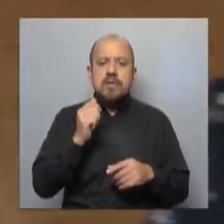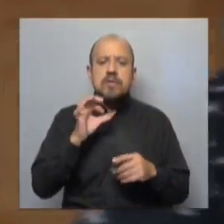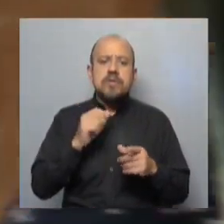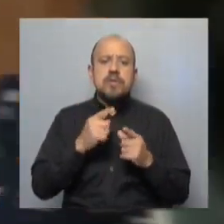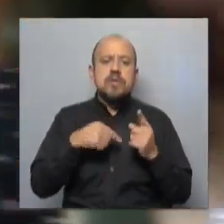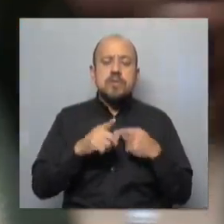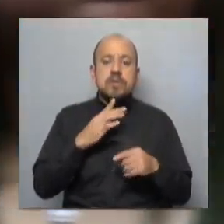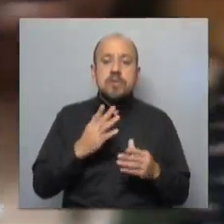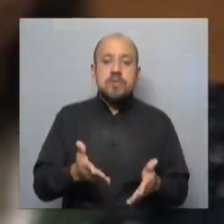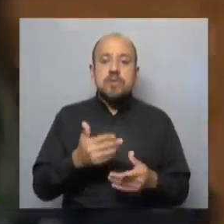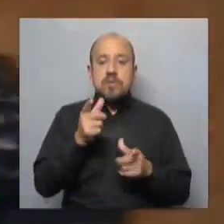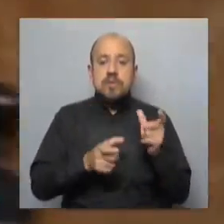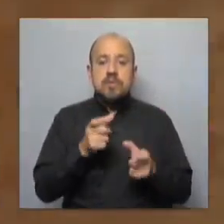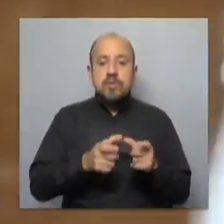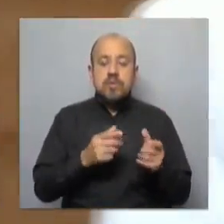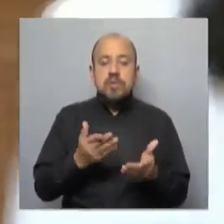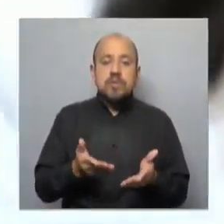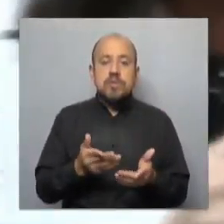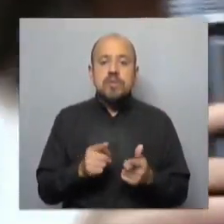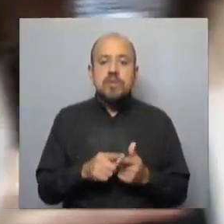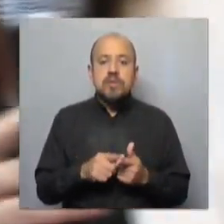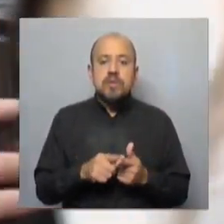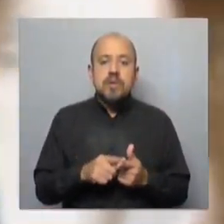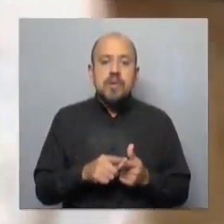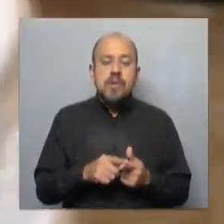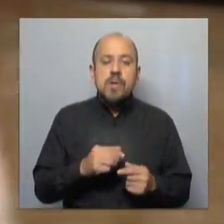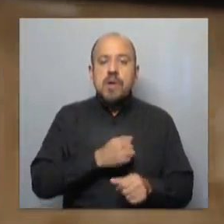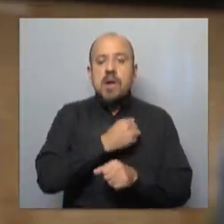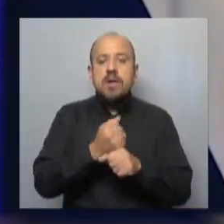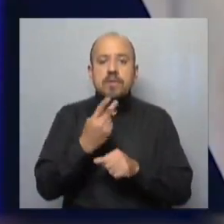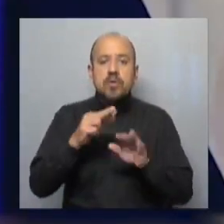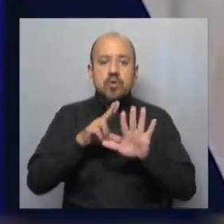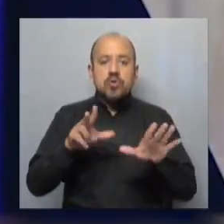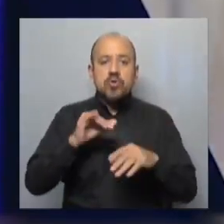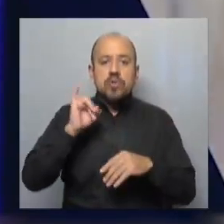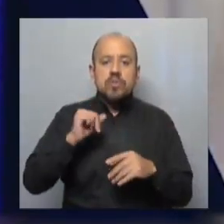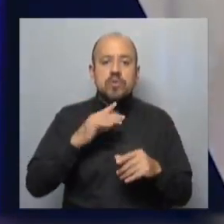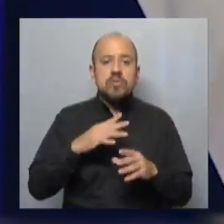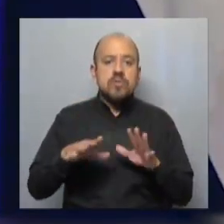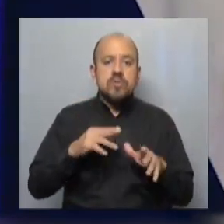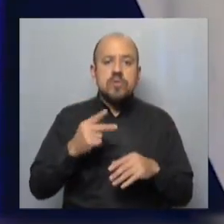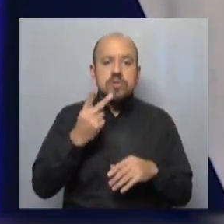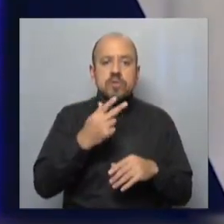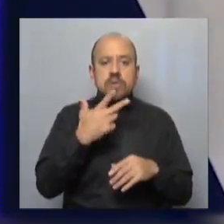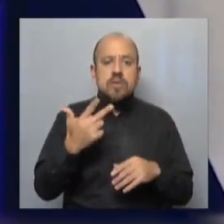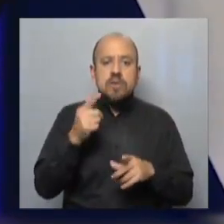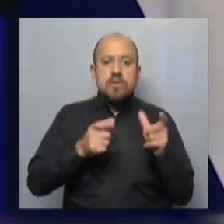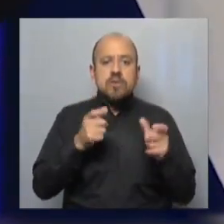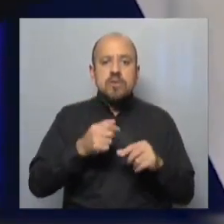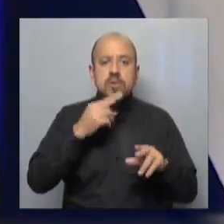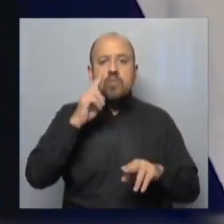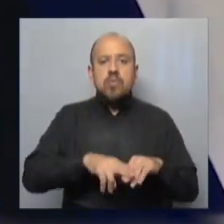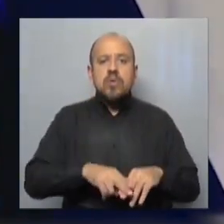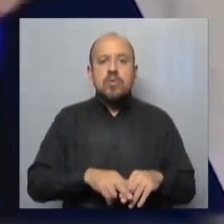constitucionales a los ciudadanos hasta el 28 de mayo se reportaron al menos 23 personas muertas bajo